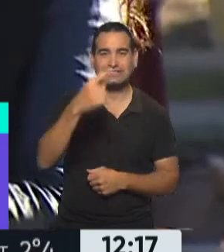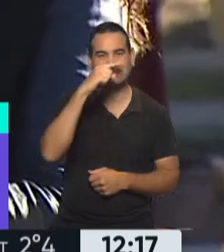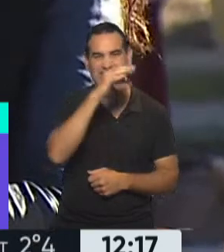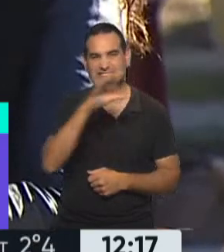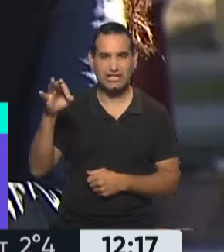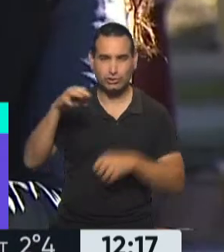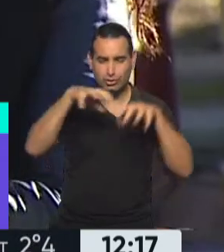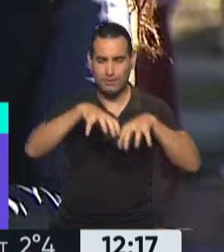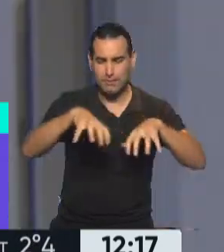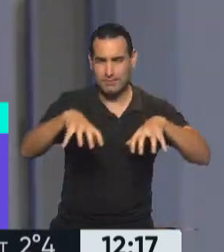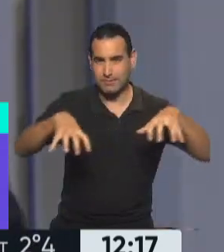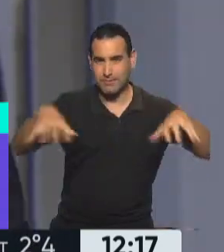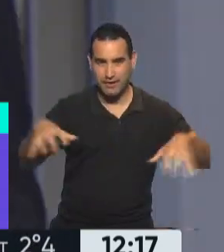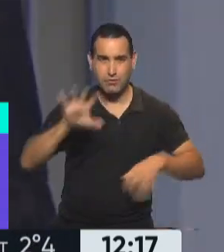vacunatorios de la provincia buenos aires